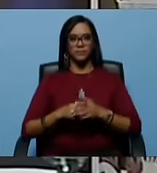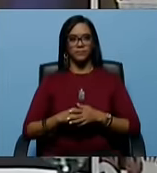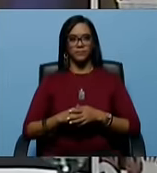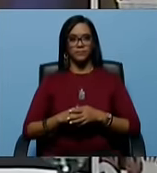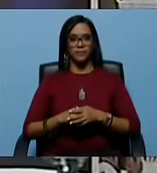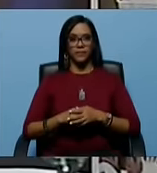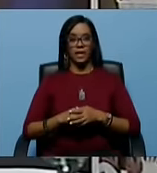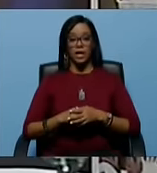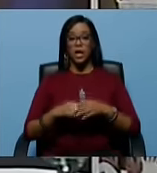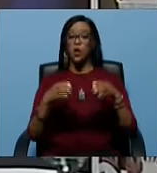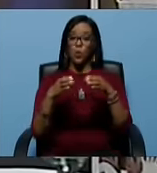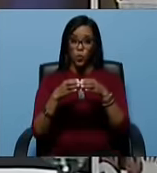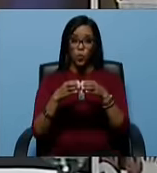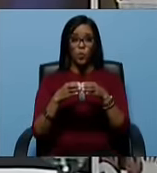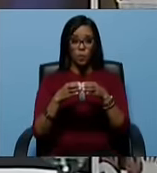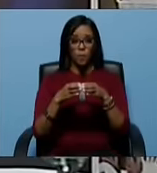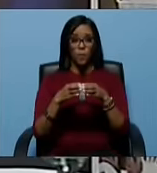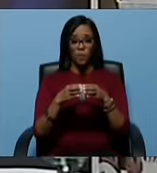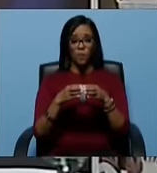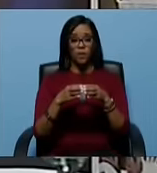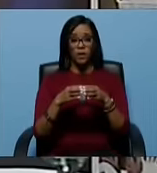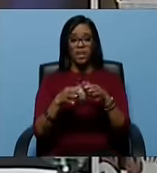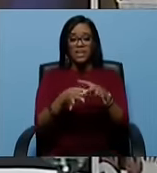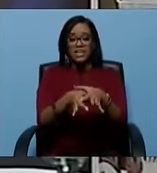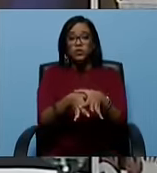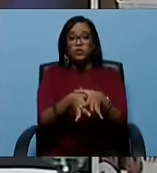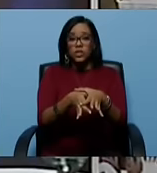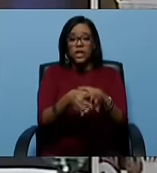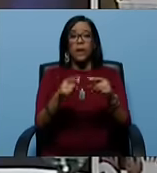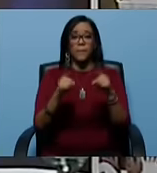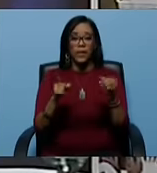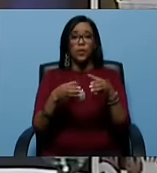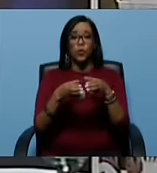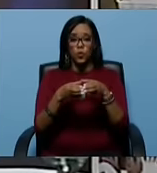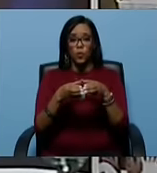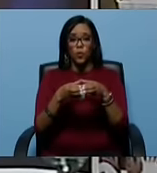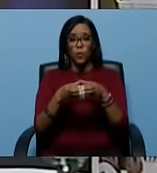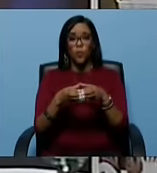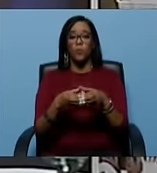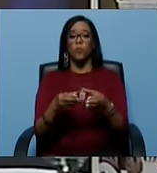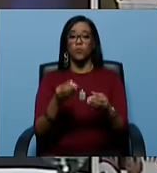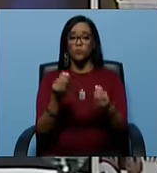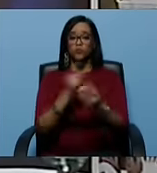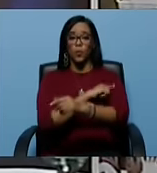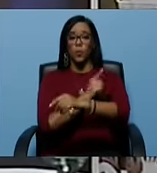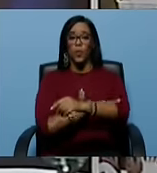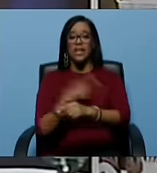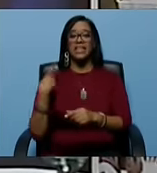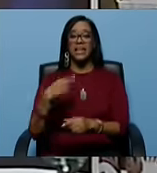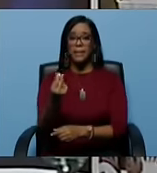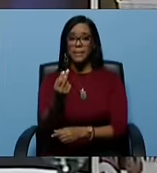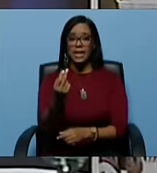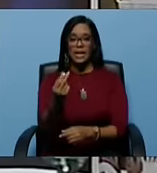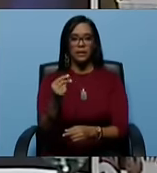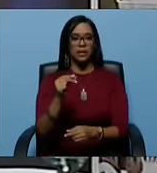Es una banda, ¿ves? Una banda reducida, pero es una banda con mucho poder. Tiene plata y no tienen